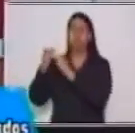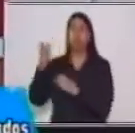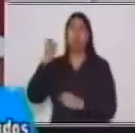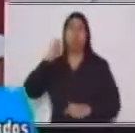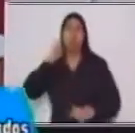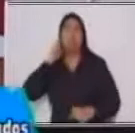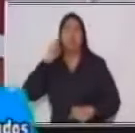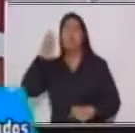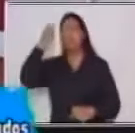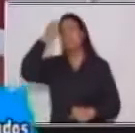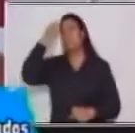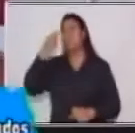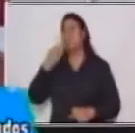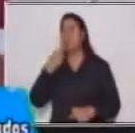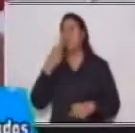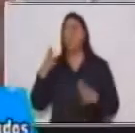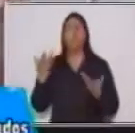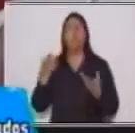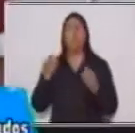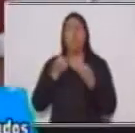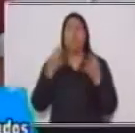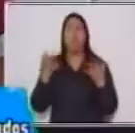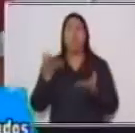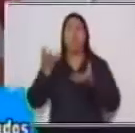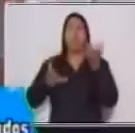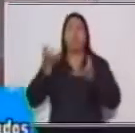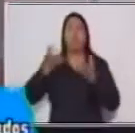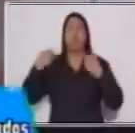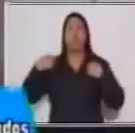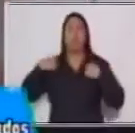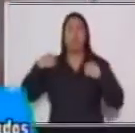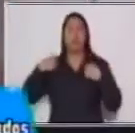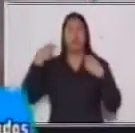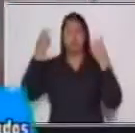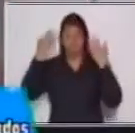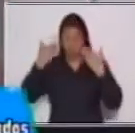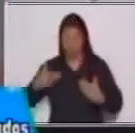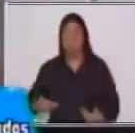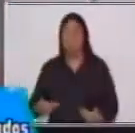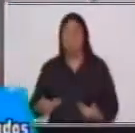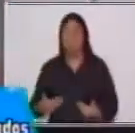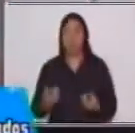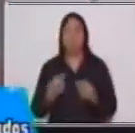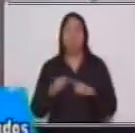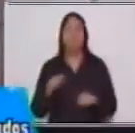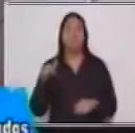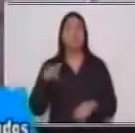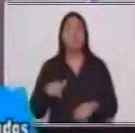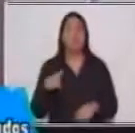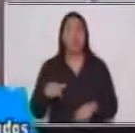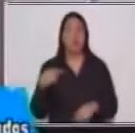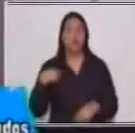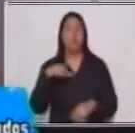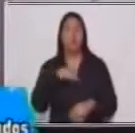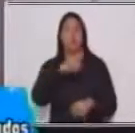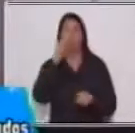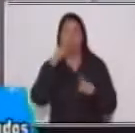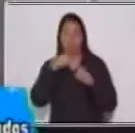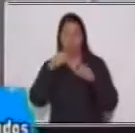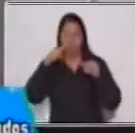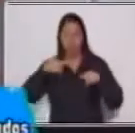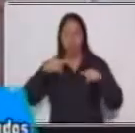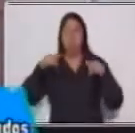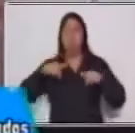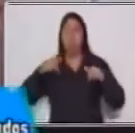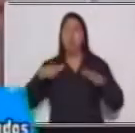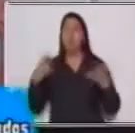temperatura muy alta, 39, etc. Pero acá hoy vamos a centrarnos en la temperatura